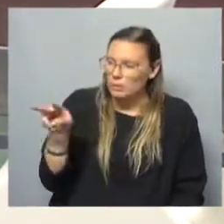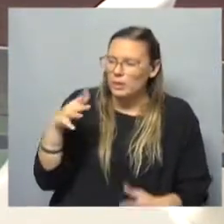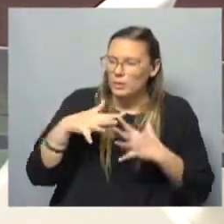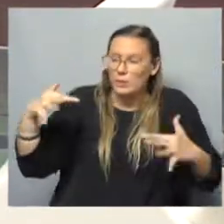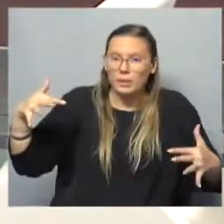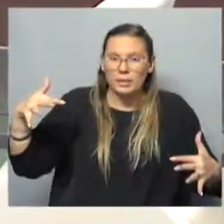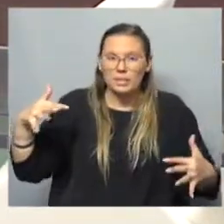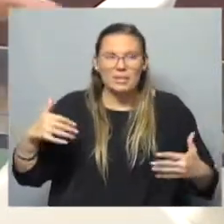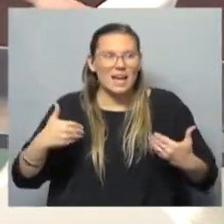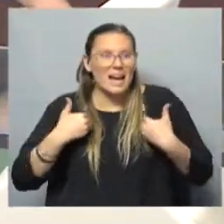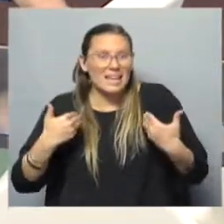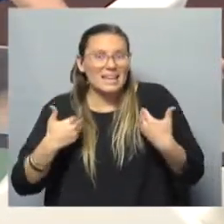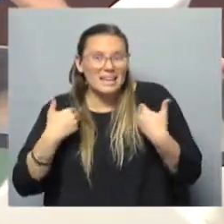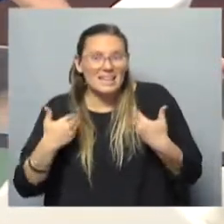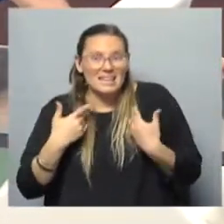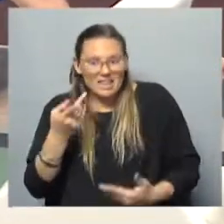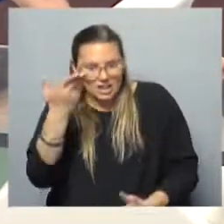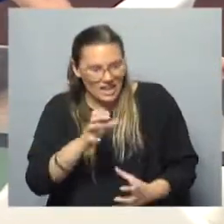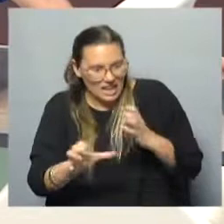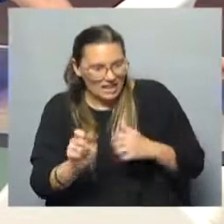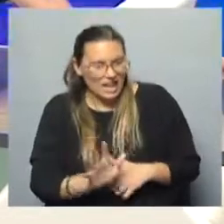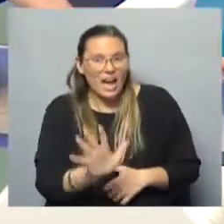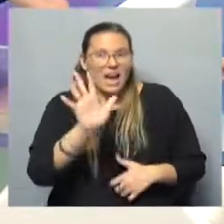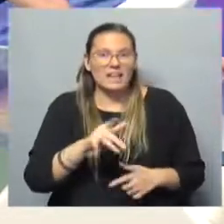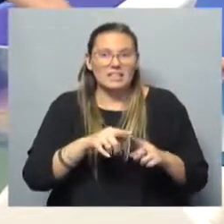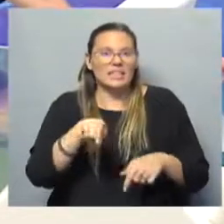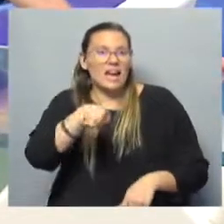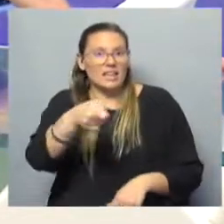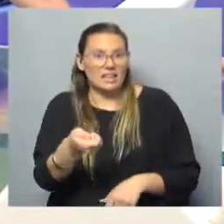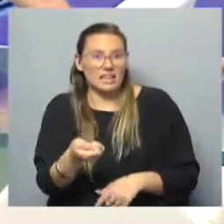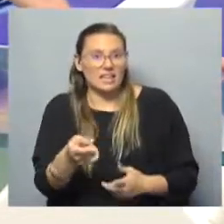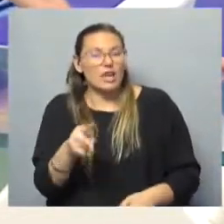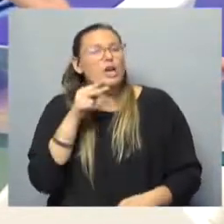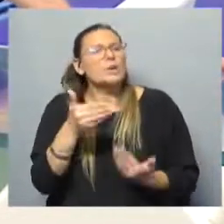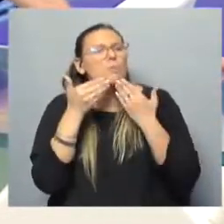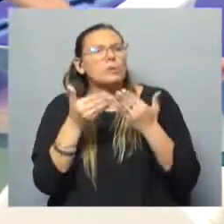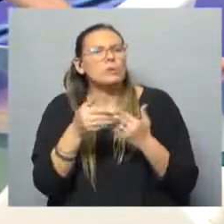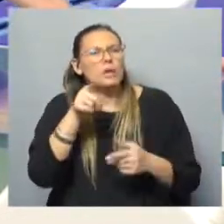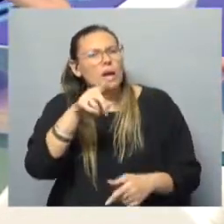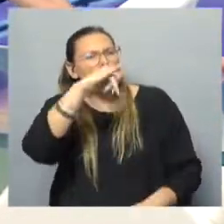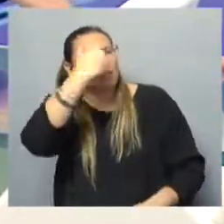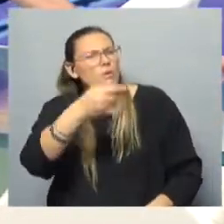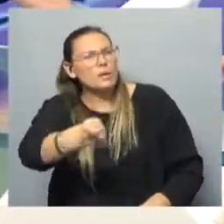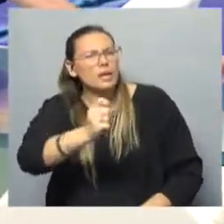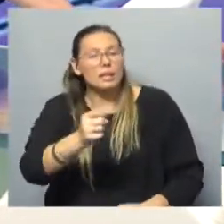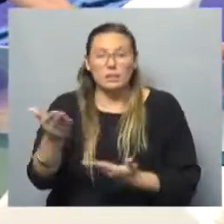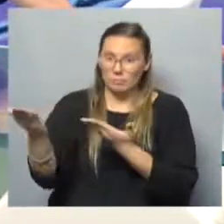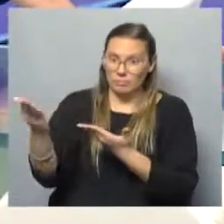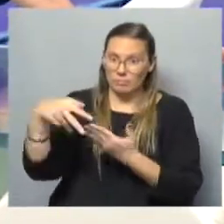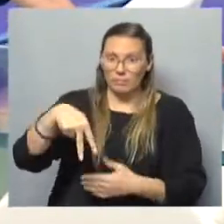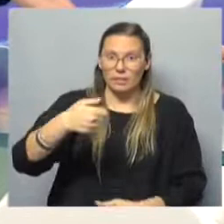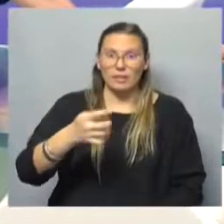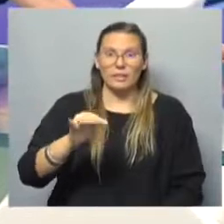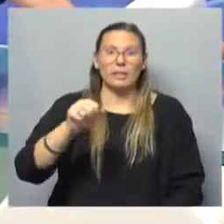brilla, esa alegría. ¿Quién trae esta energía al estudio, al canal? Y ahí alguien preguntó, ¿esa rubia quién es? Es